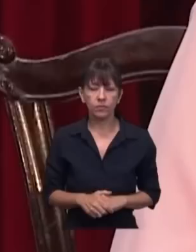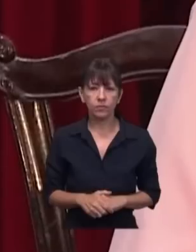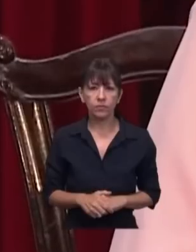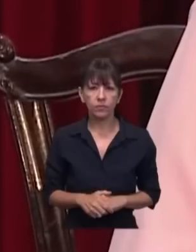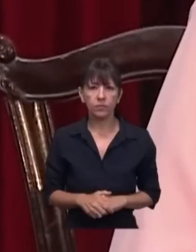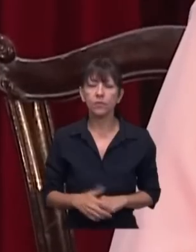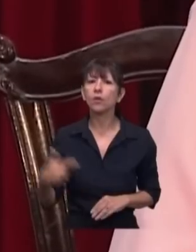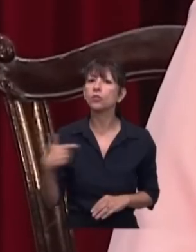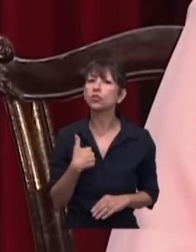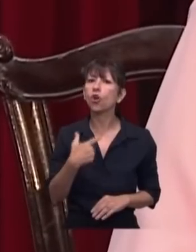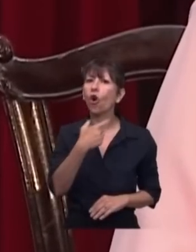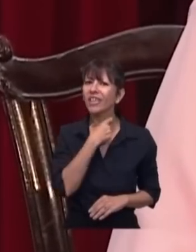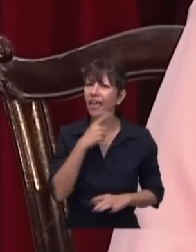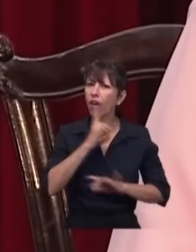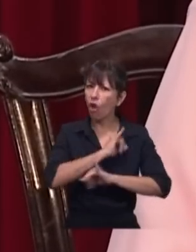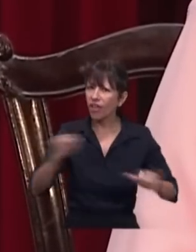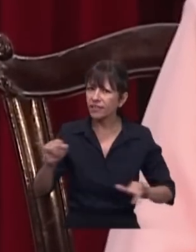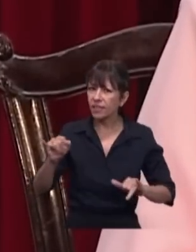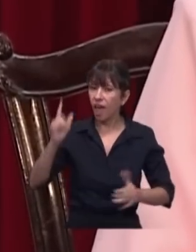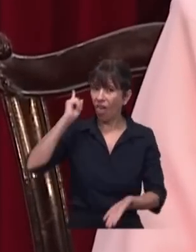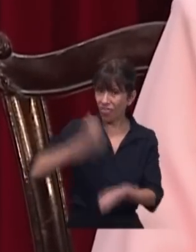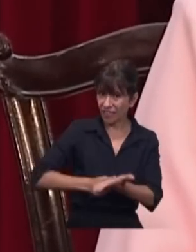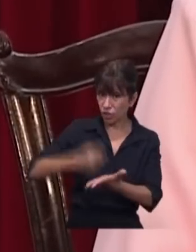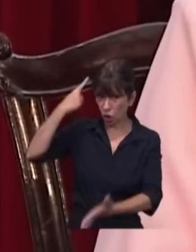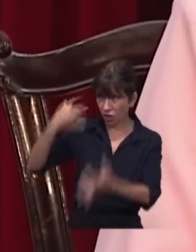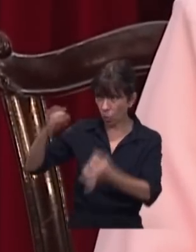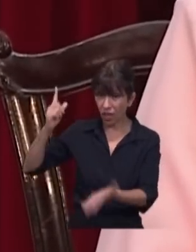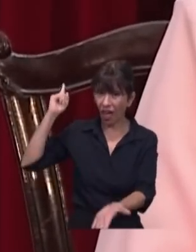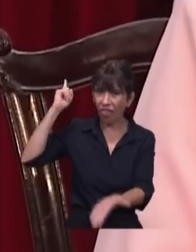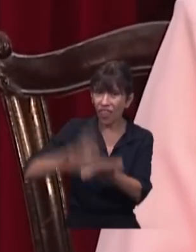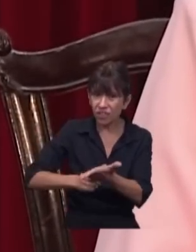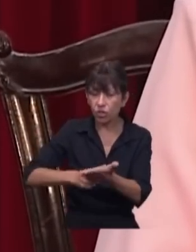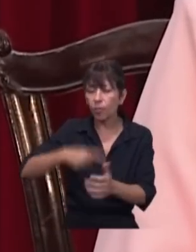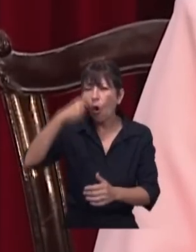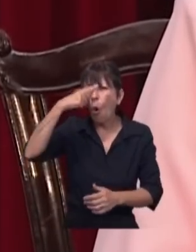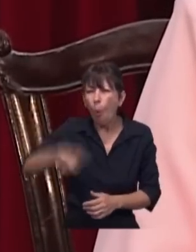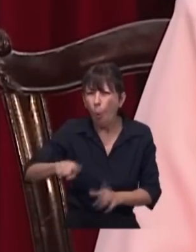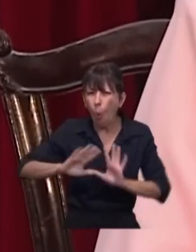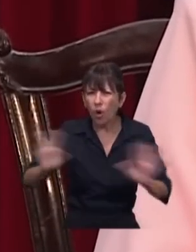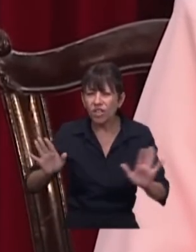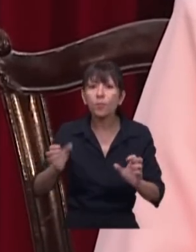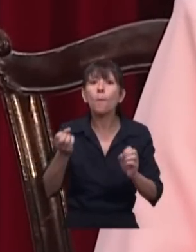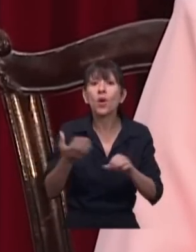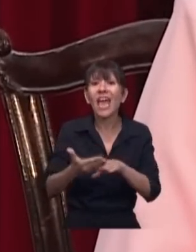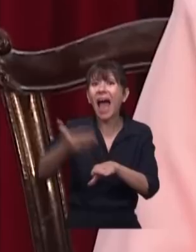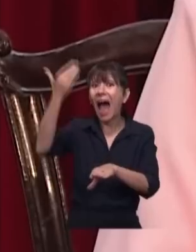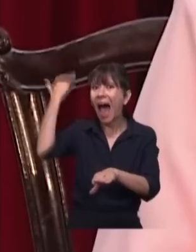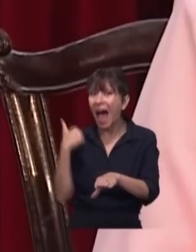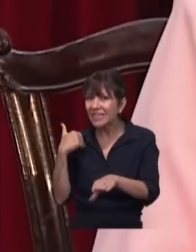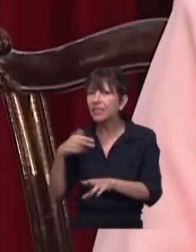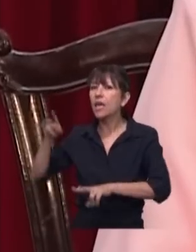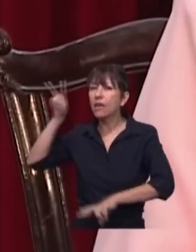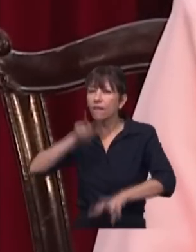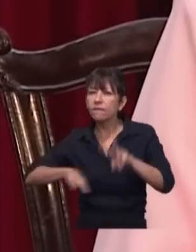Quiero poner de relieve que esa sentencia es el corolario al que se llega tras el desatino de una serie de